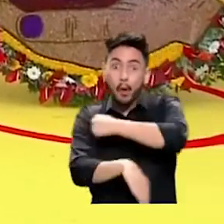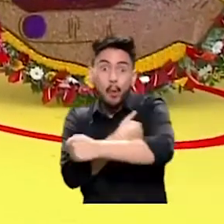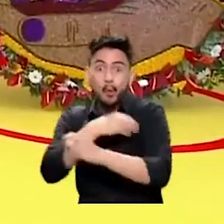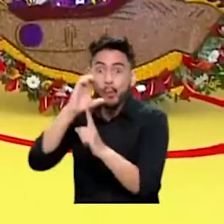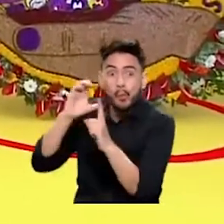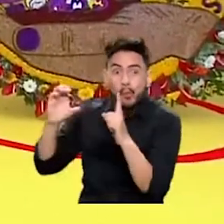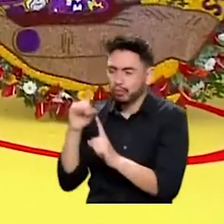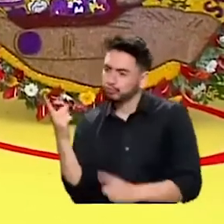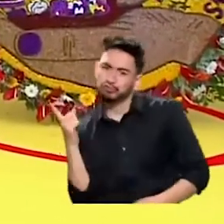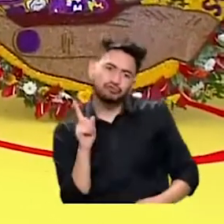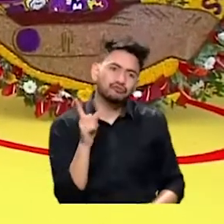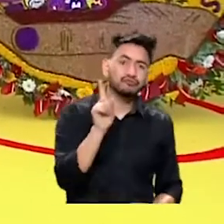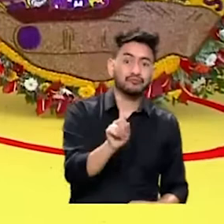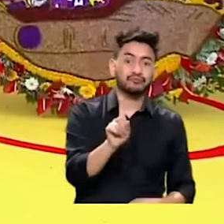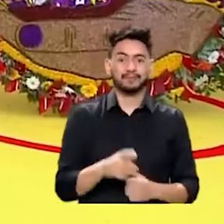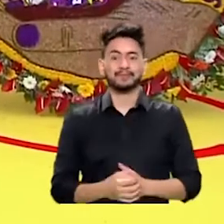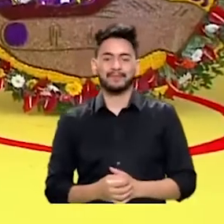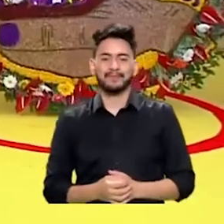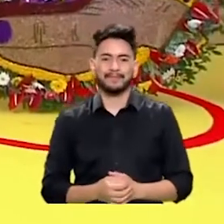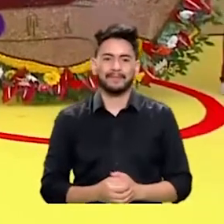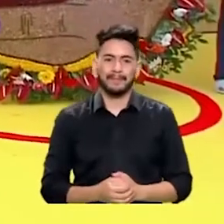emblemática. Ay, ay, ay.